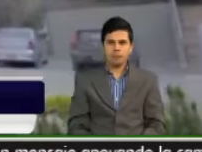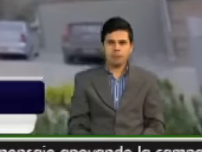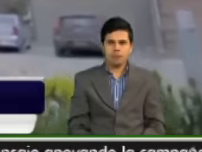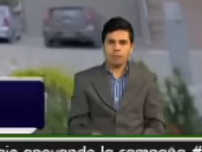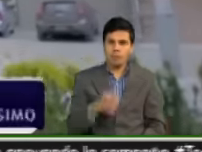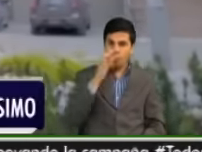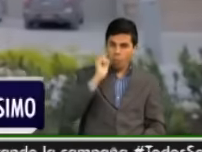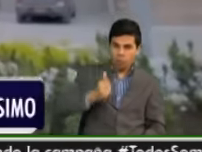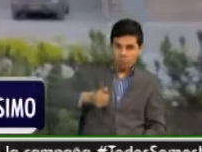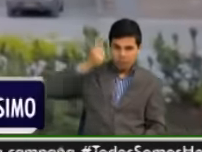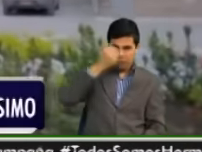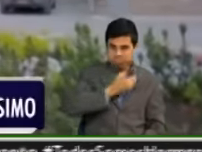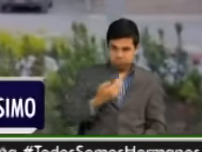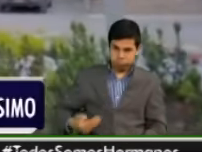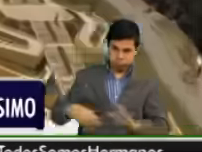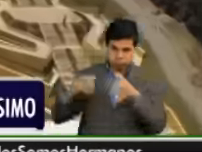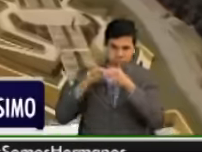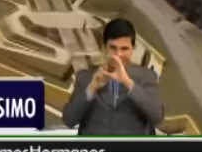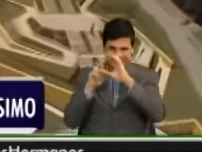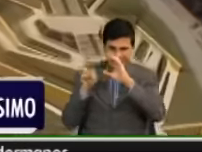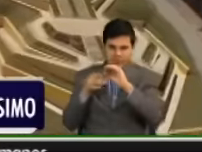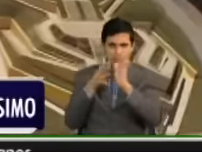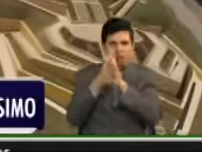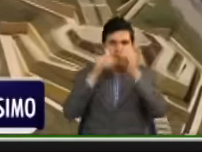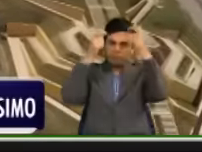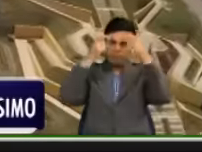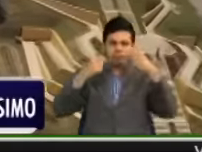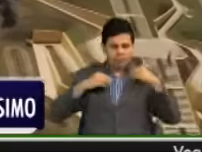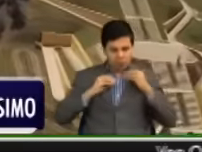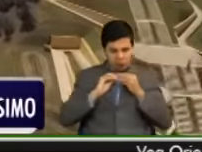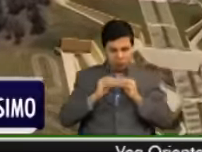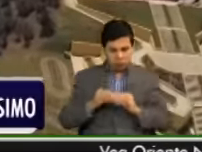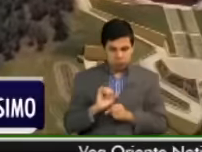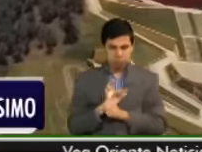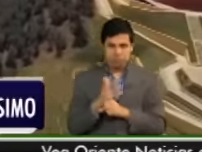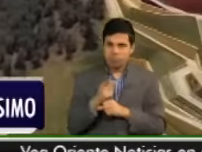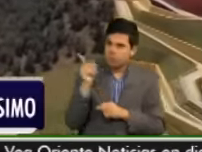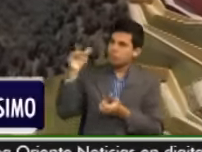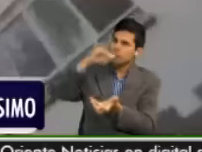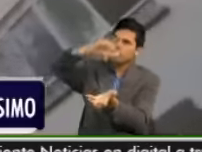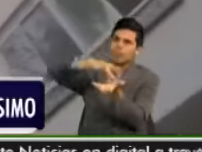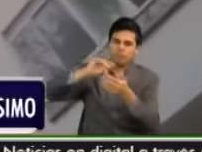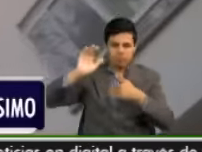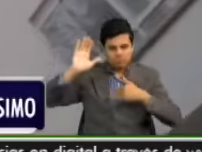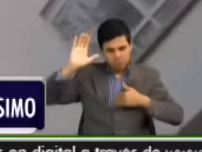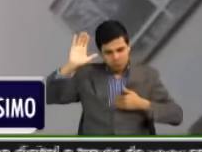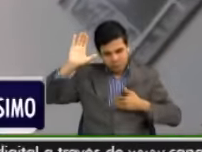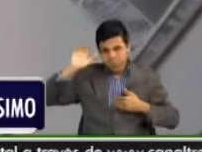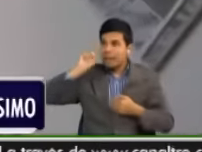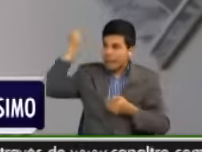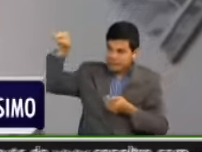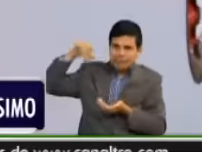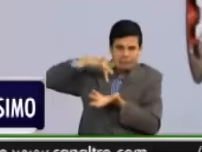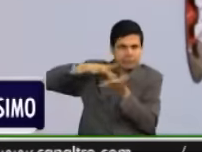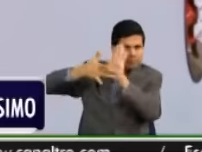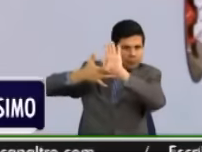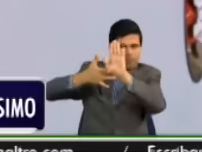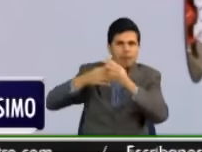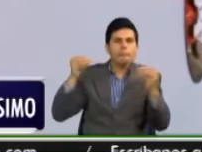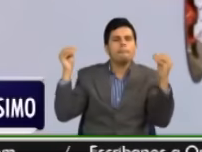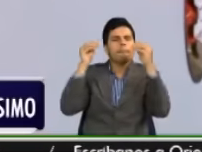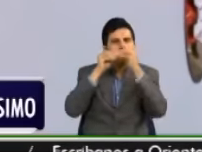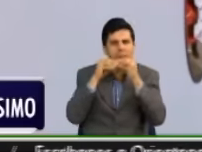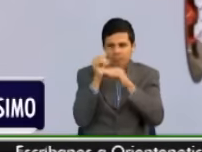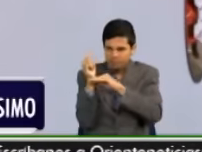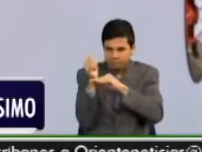Reyes manifestó que el desfile de traje artesanal se va a realizar en la megaobra del Ecoparque Cerro del Santísimo y adicionalmente se van a